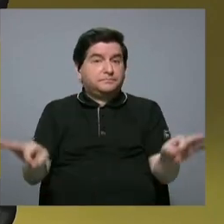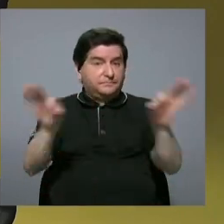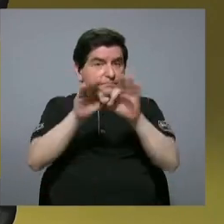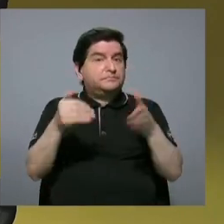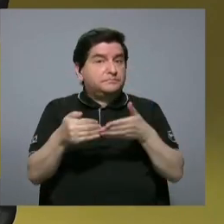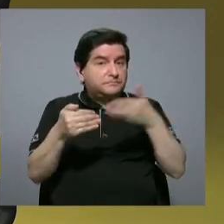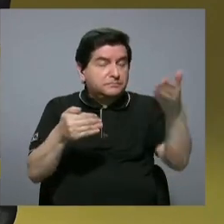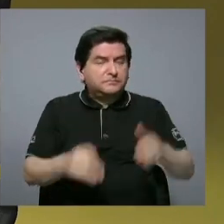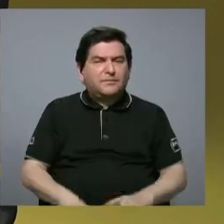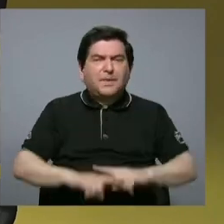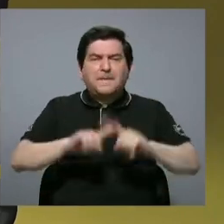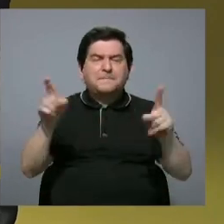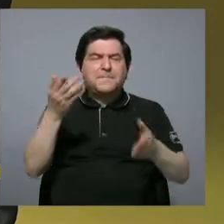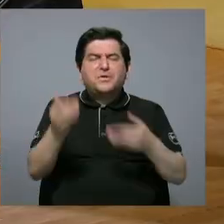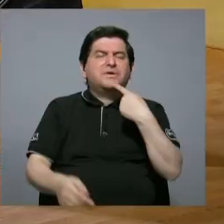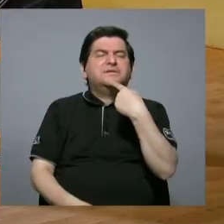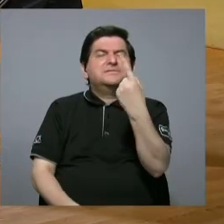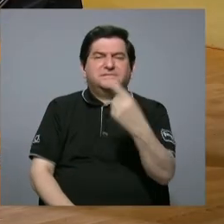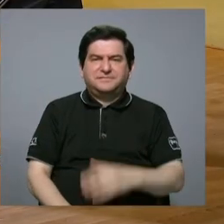pero apenas para citar.